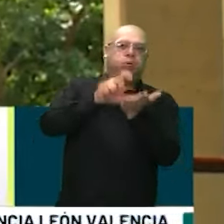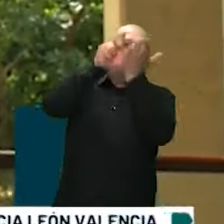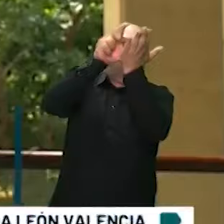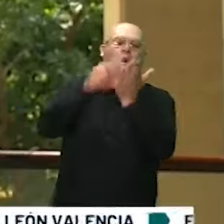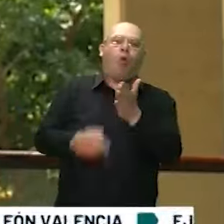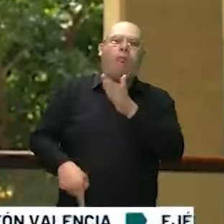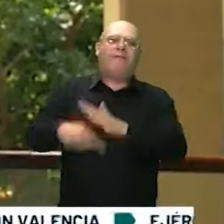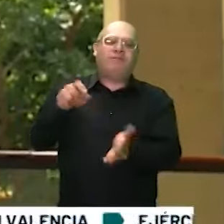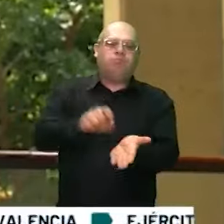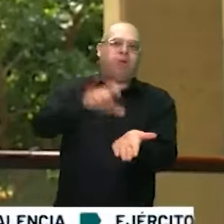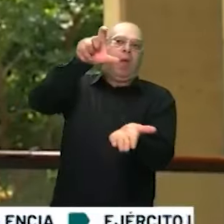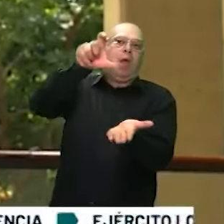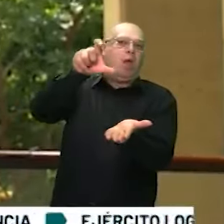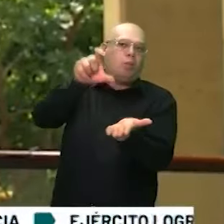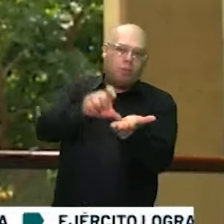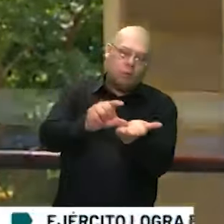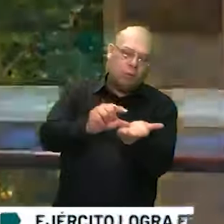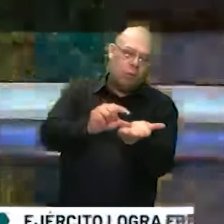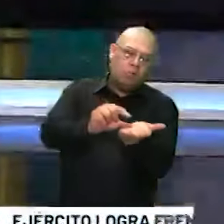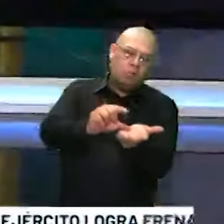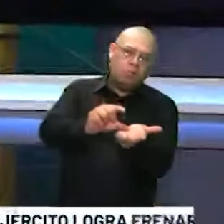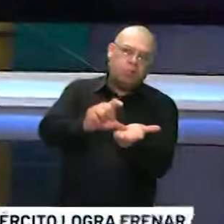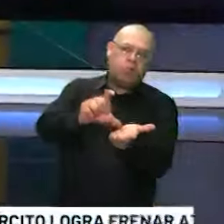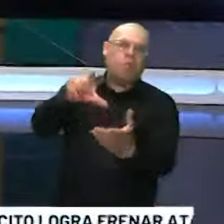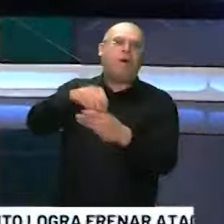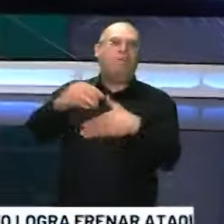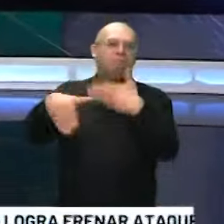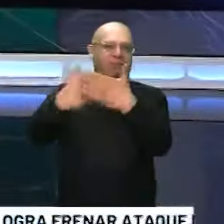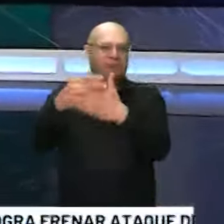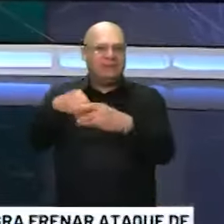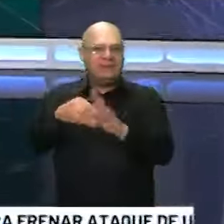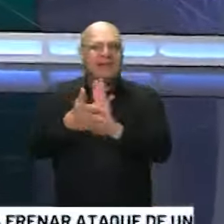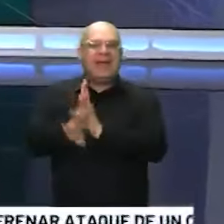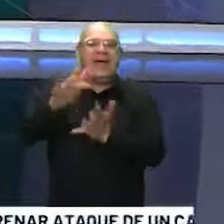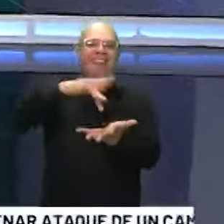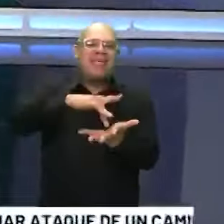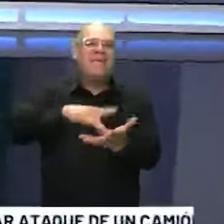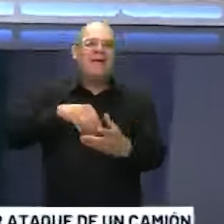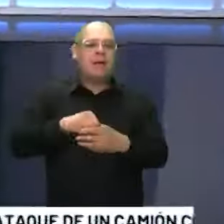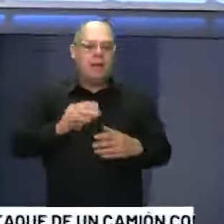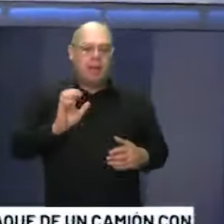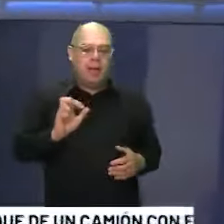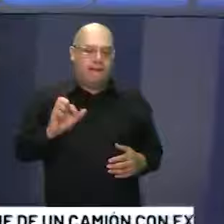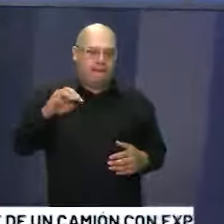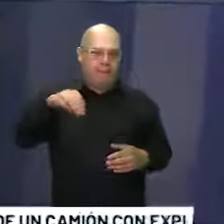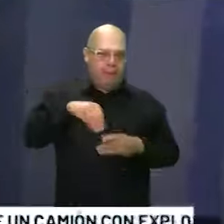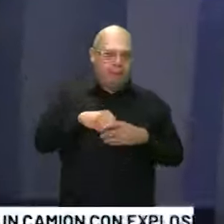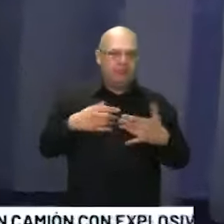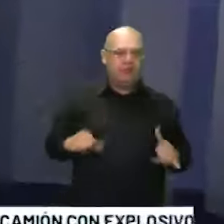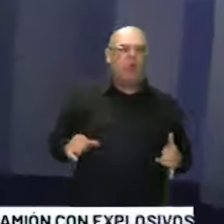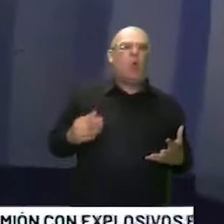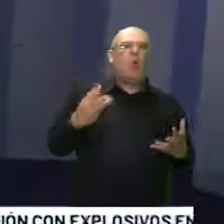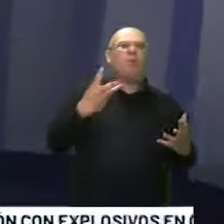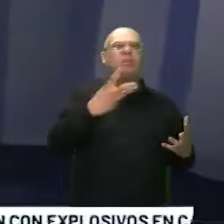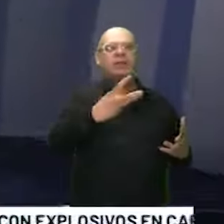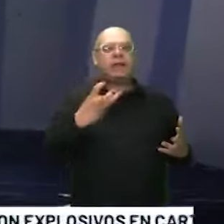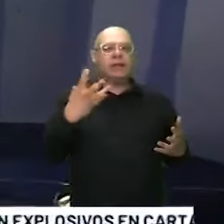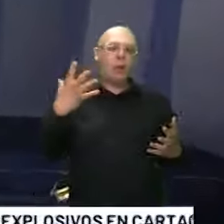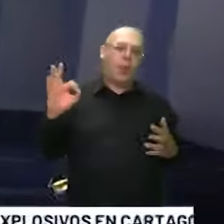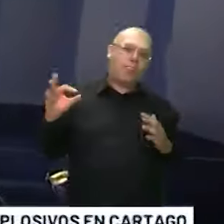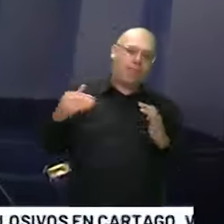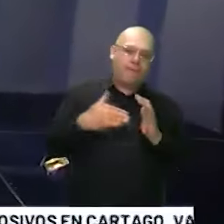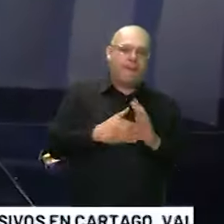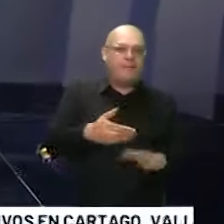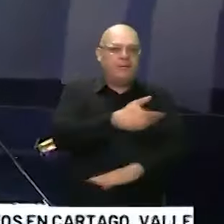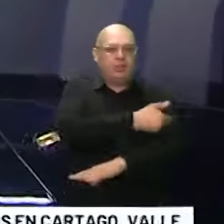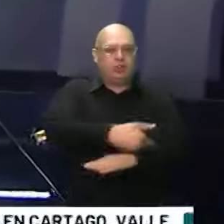que se cobrara más adelante. Esa deuda la tiene hoy EPM y está por alrededor de 350 mil millones de